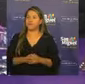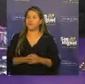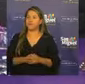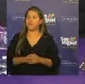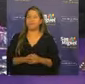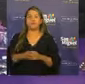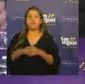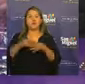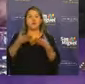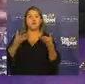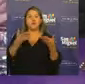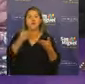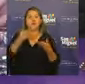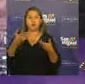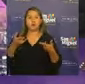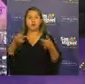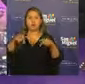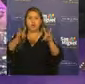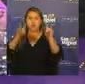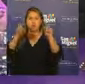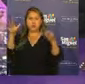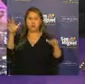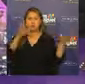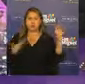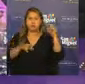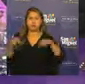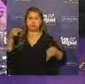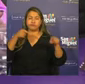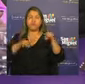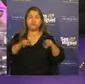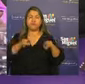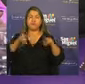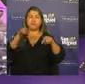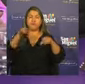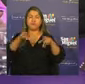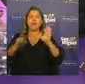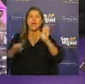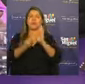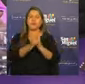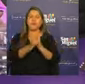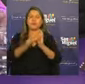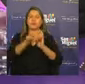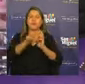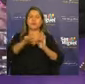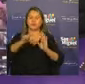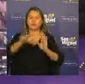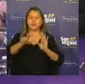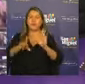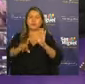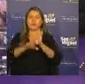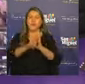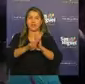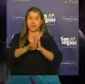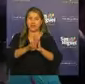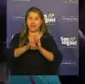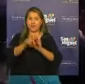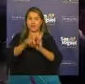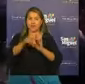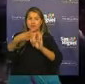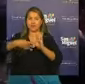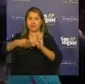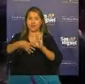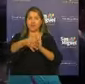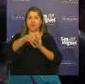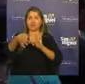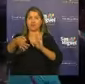el motivo de esta convocatoria es el cumplimiento al artículo 67 de la Ley Orgánica Constitucional de Municipalidades, que dispone